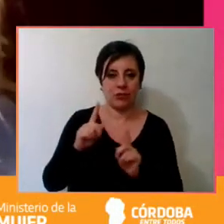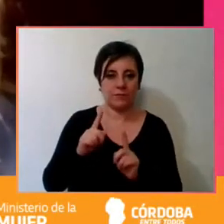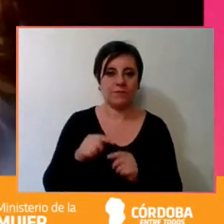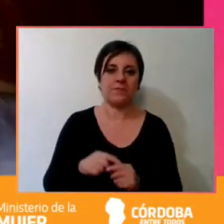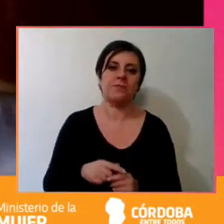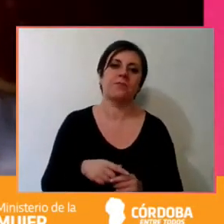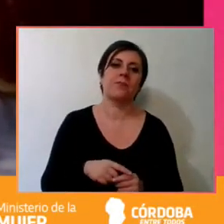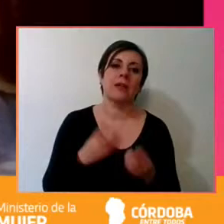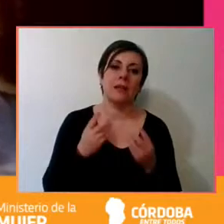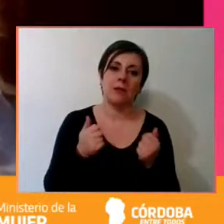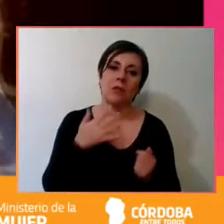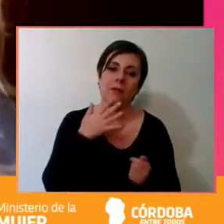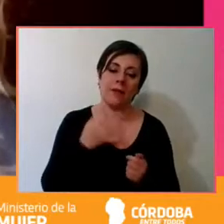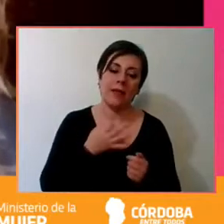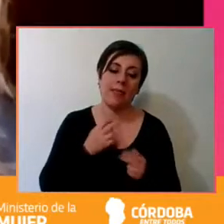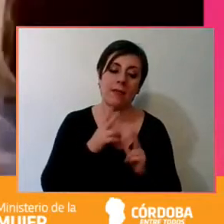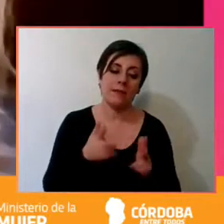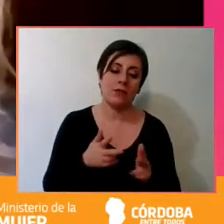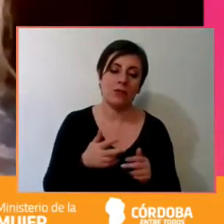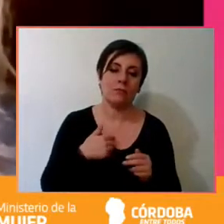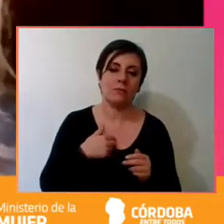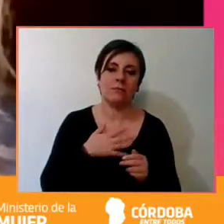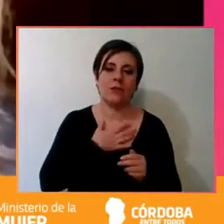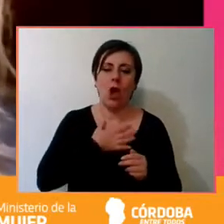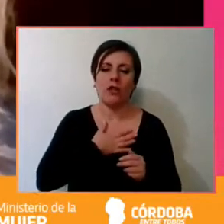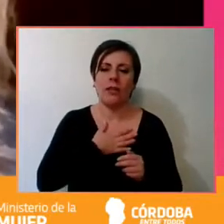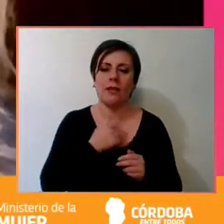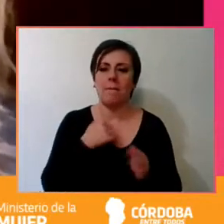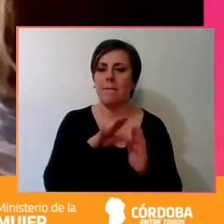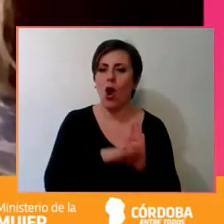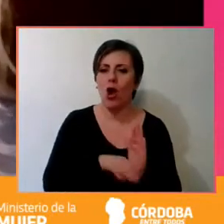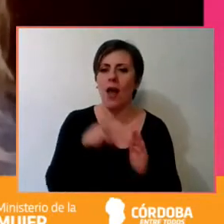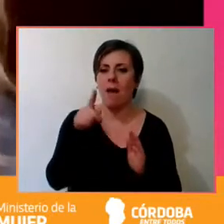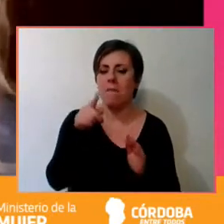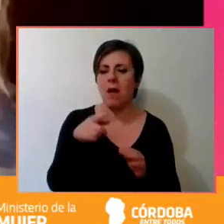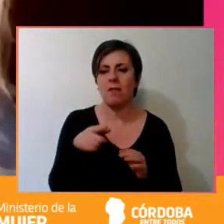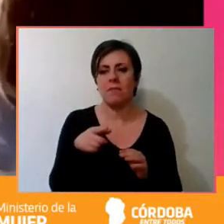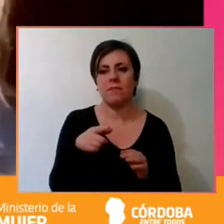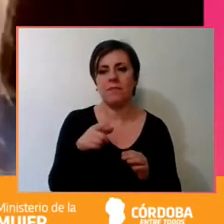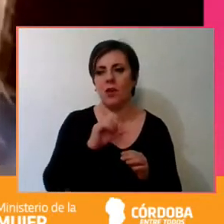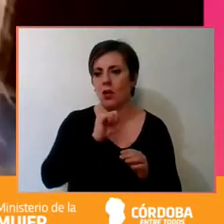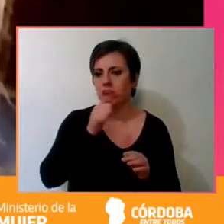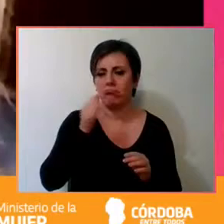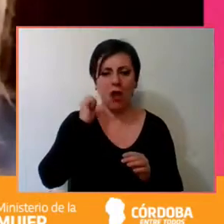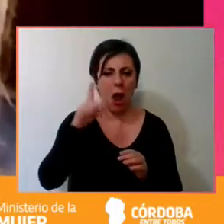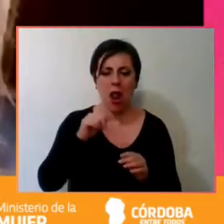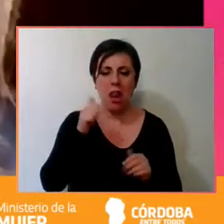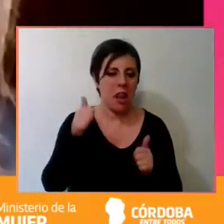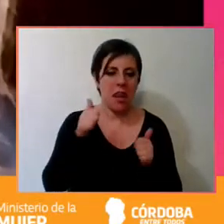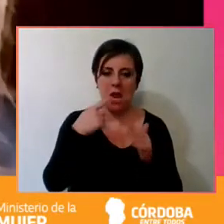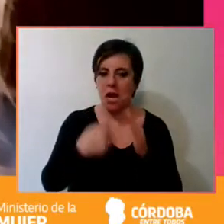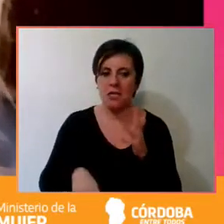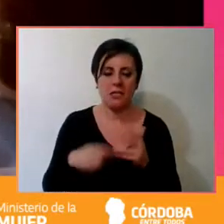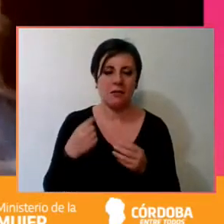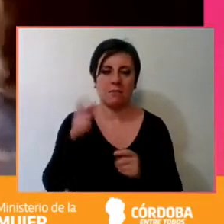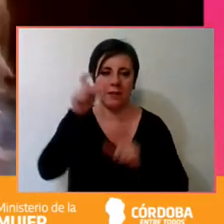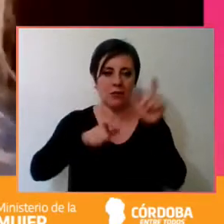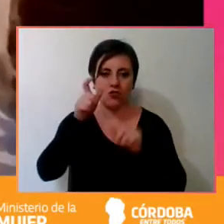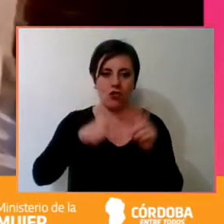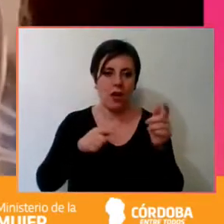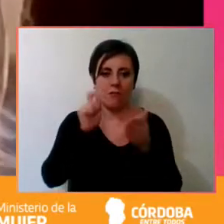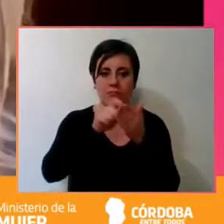verdad diciendo que me fascina este programa, que han logrado cosas y el crecimiento de la cantidad de personas que se anota